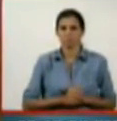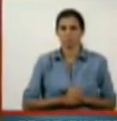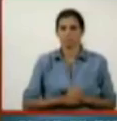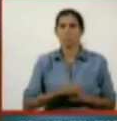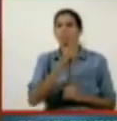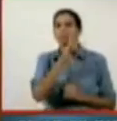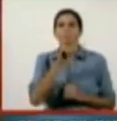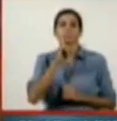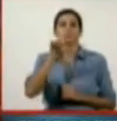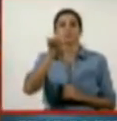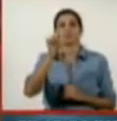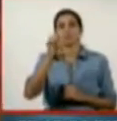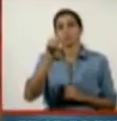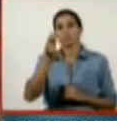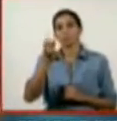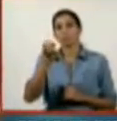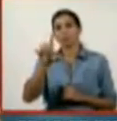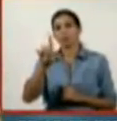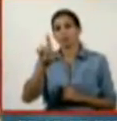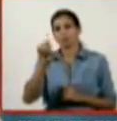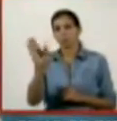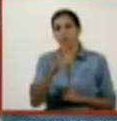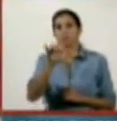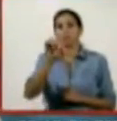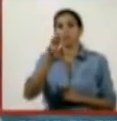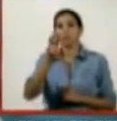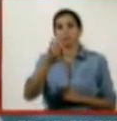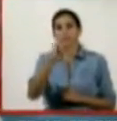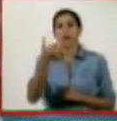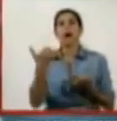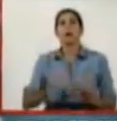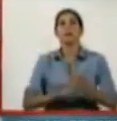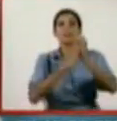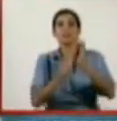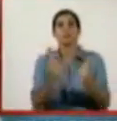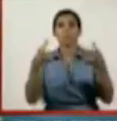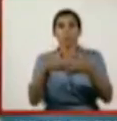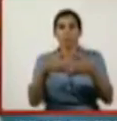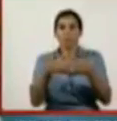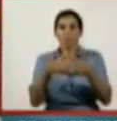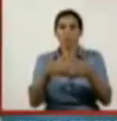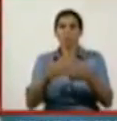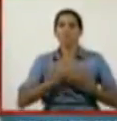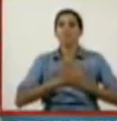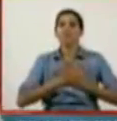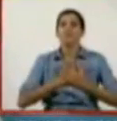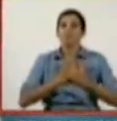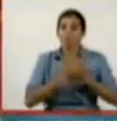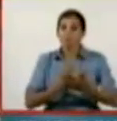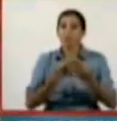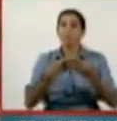su nombre es Leopoldo López y actualmente es el líder de la polémica agrupación de ultraderecha voluntad